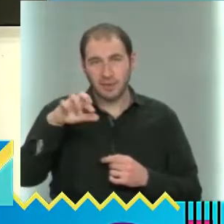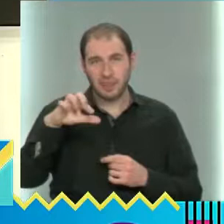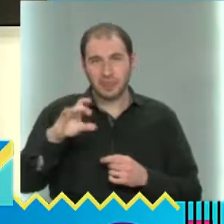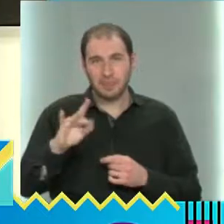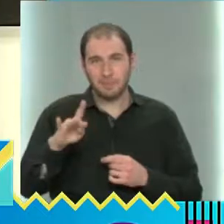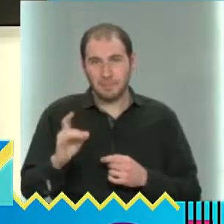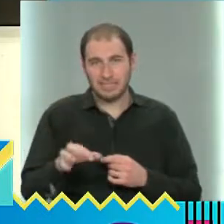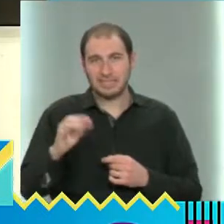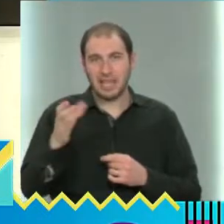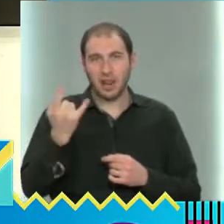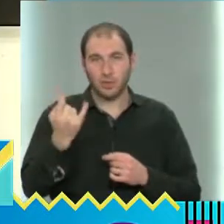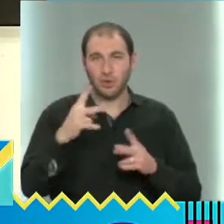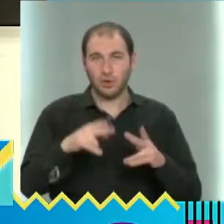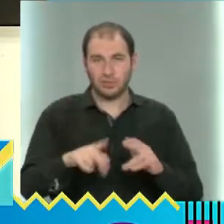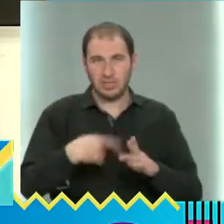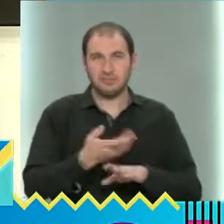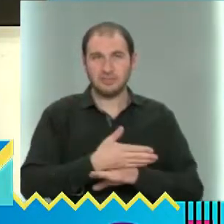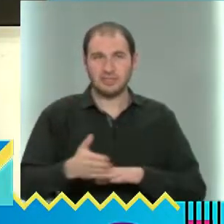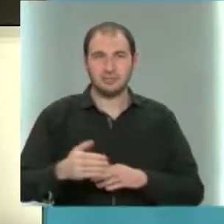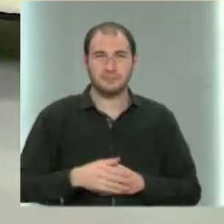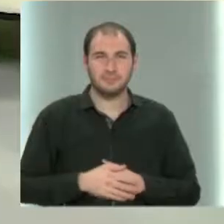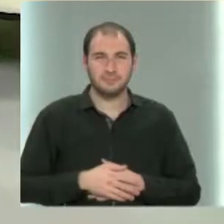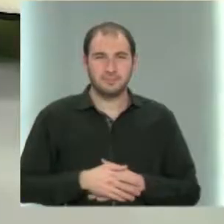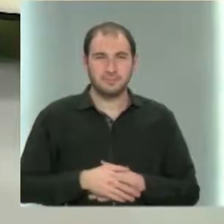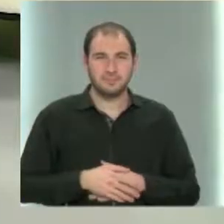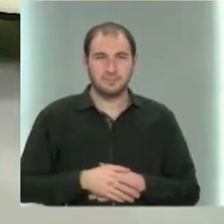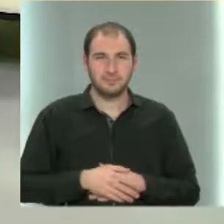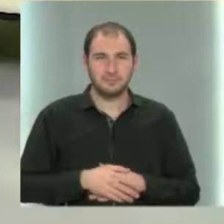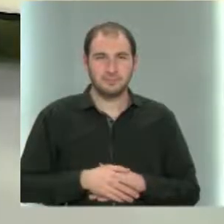como @dpsenalú. Pequeño corte y enseguida continuamos con más.